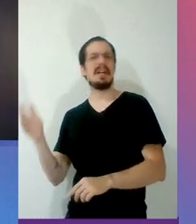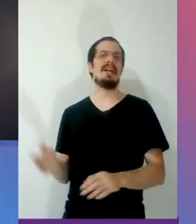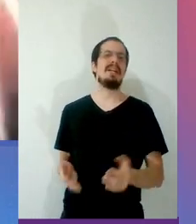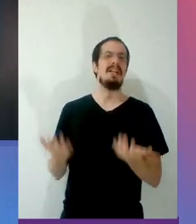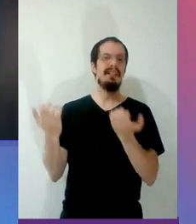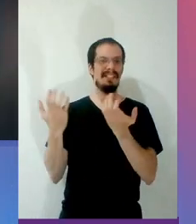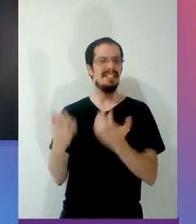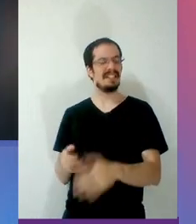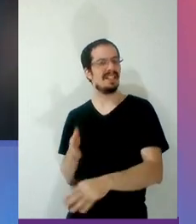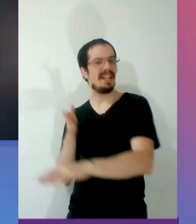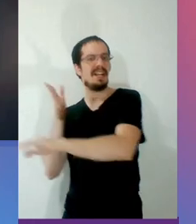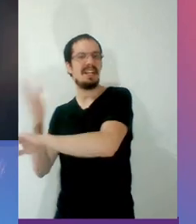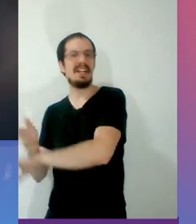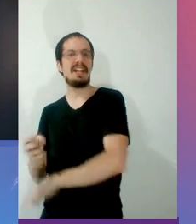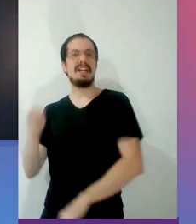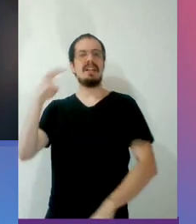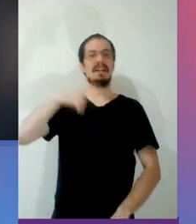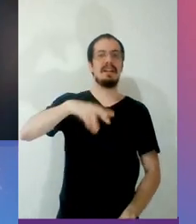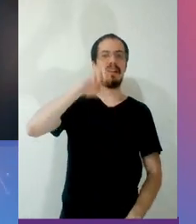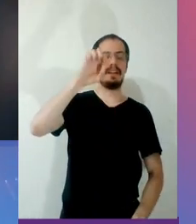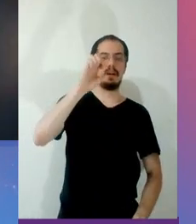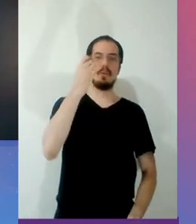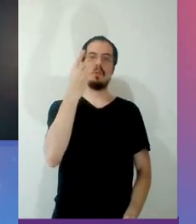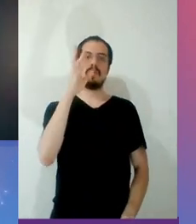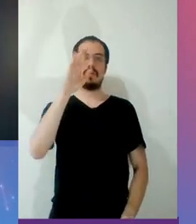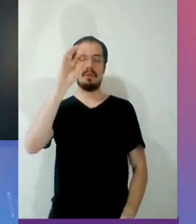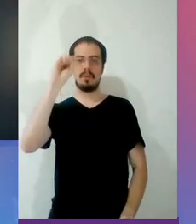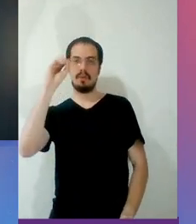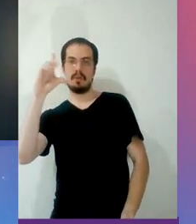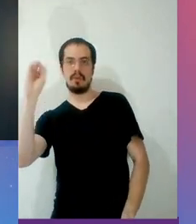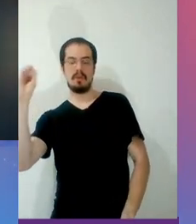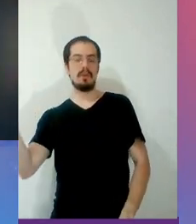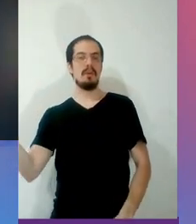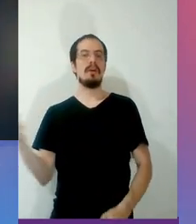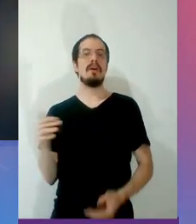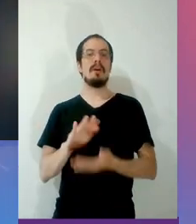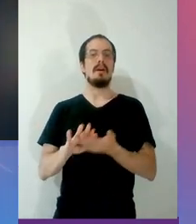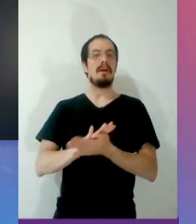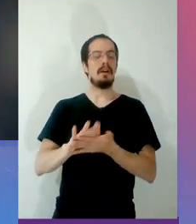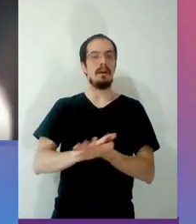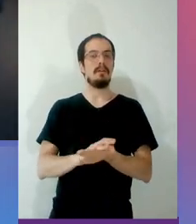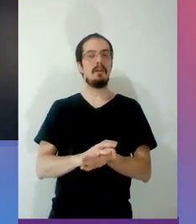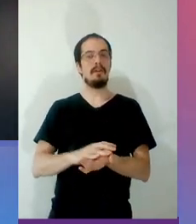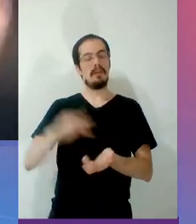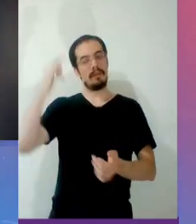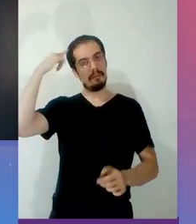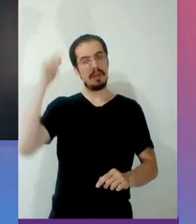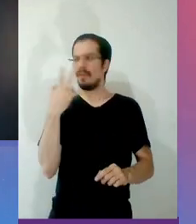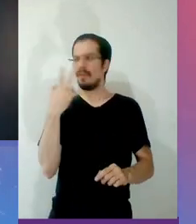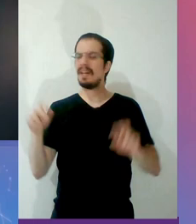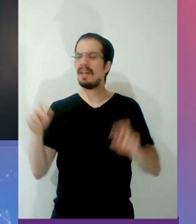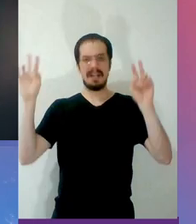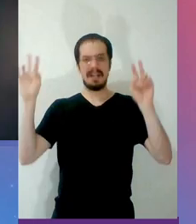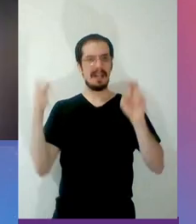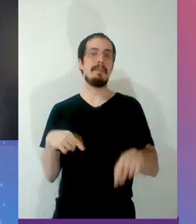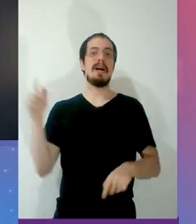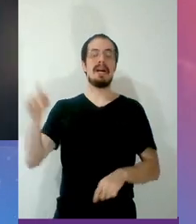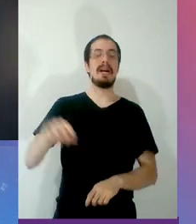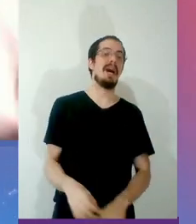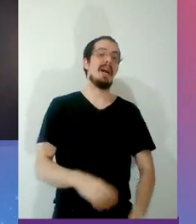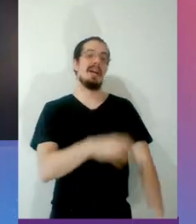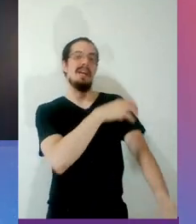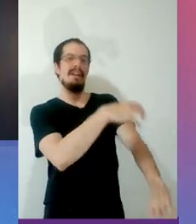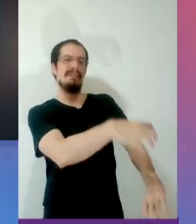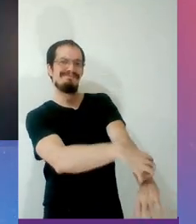porque en Santiago tengo neurólogo, pero si estoy en las Islas Chauque, en Chiloé, o si estoy más al sur, o si estoy en Putre, o sea, la posibilidad de que me vea el